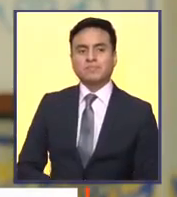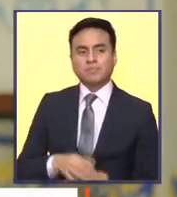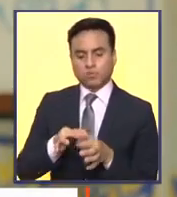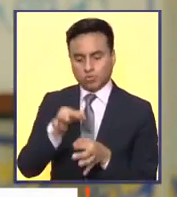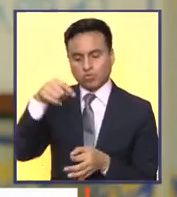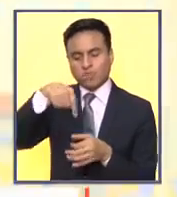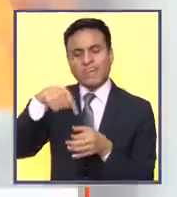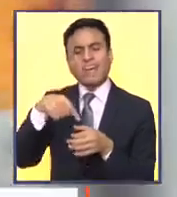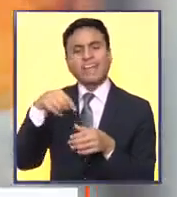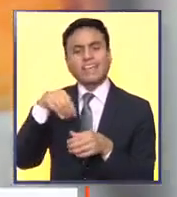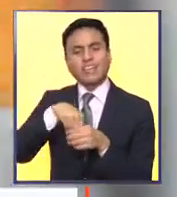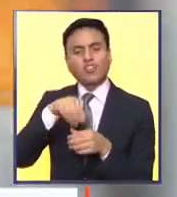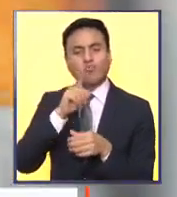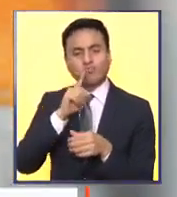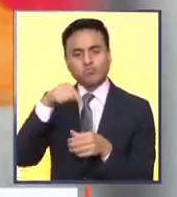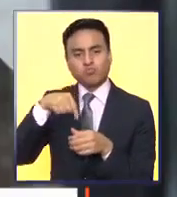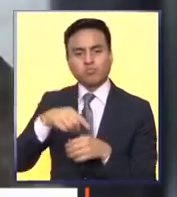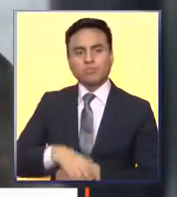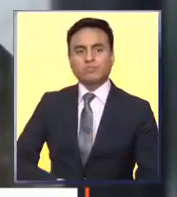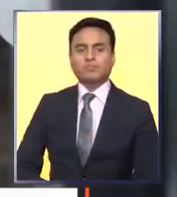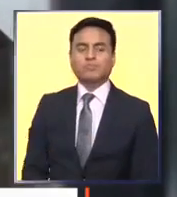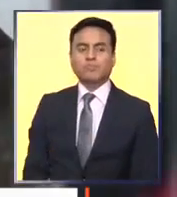rellenos.